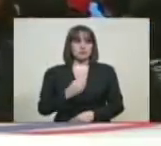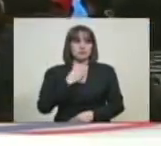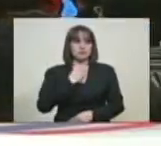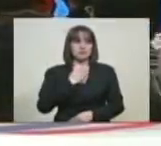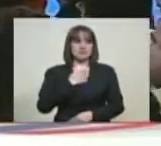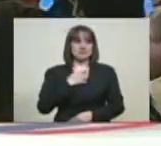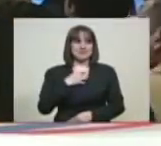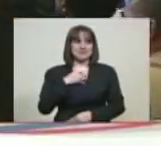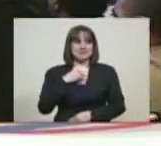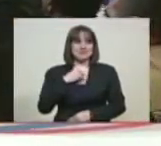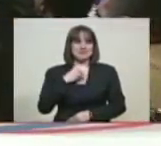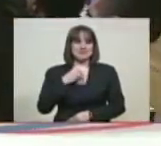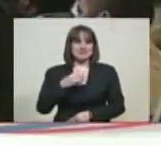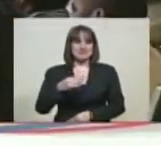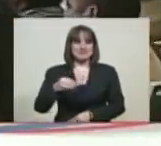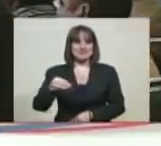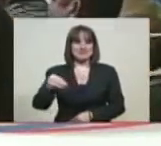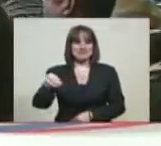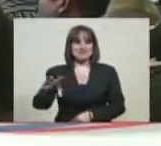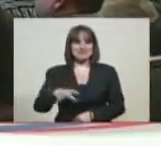la cosa increíble